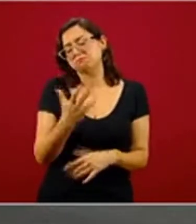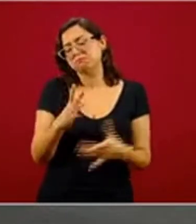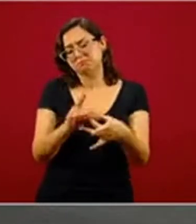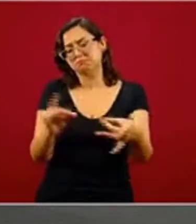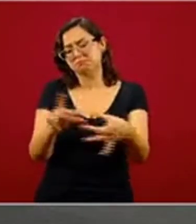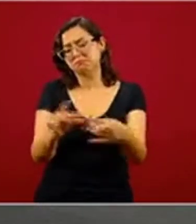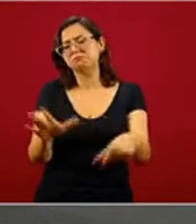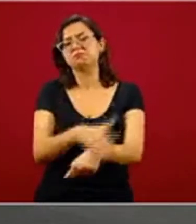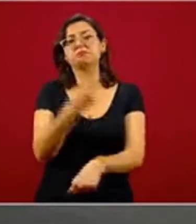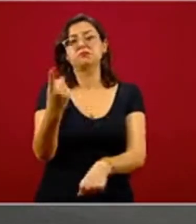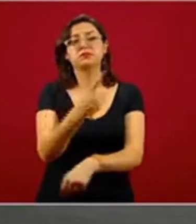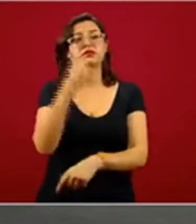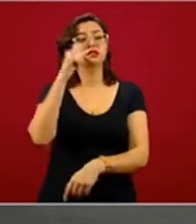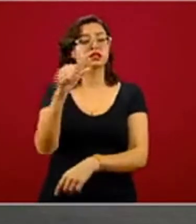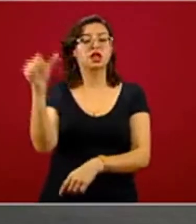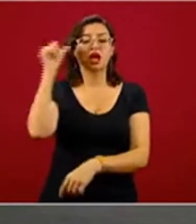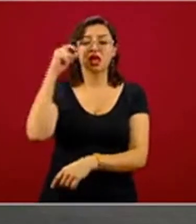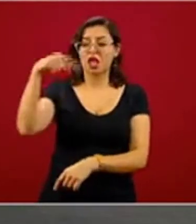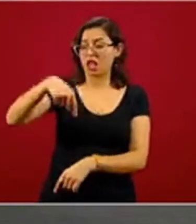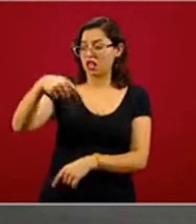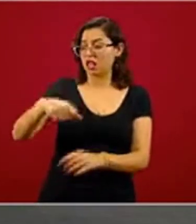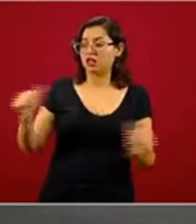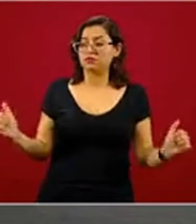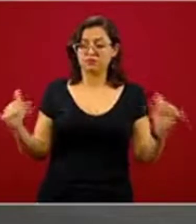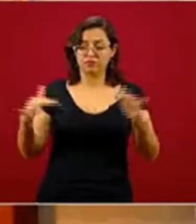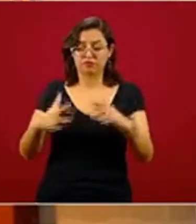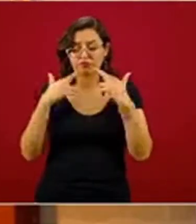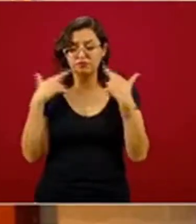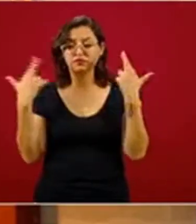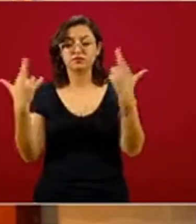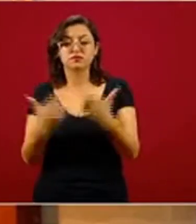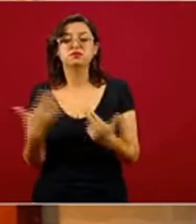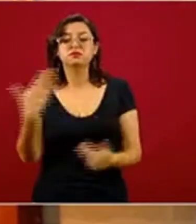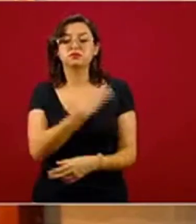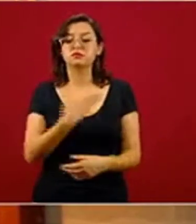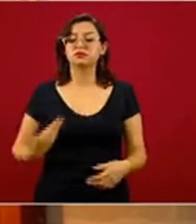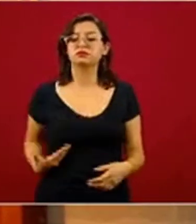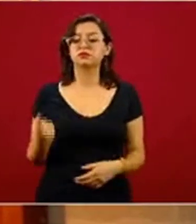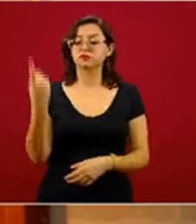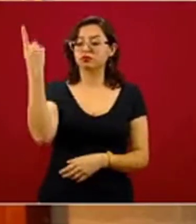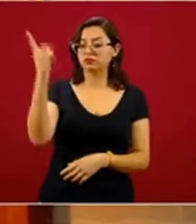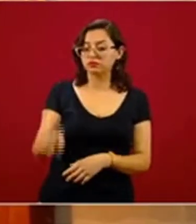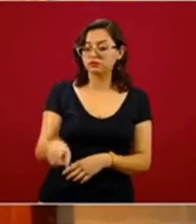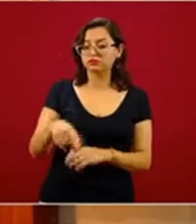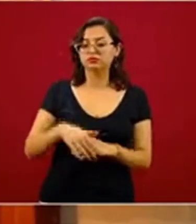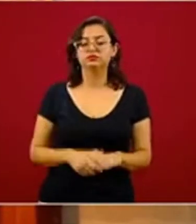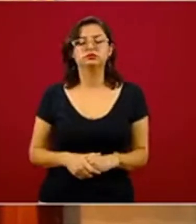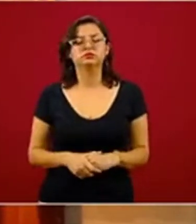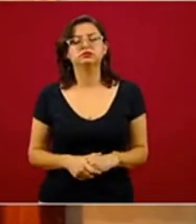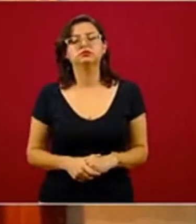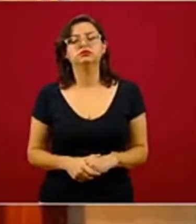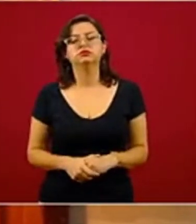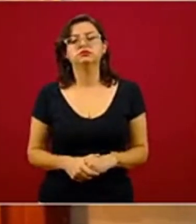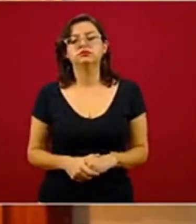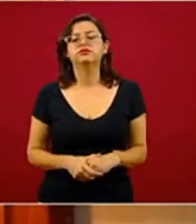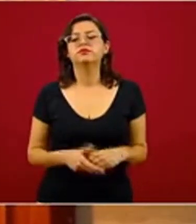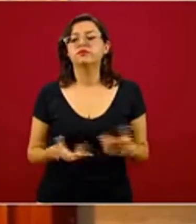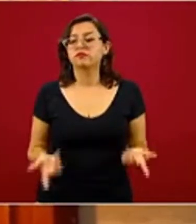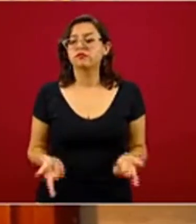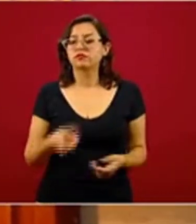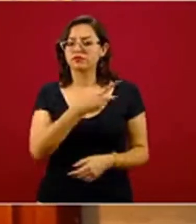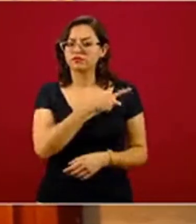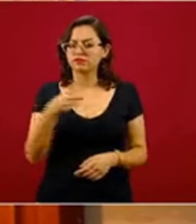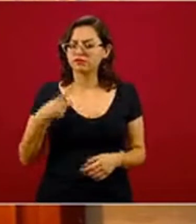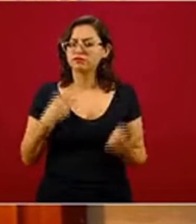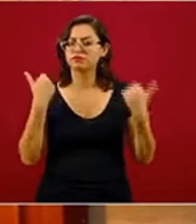Nacional, surgió esta instrucción del presidente, que había que hacer este reconocimiento a los